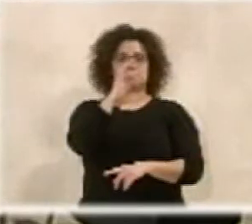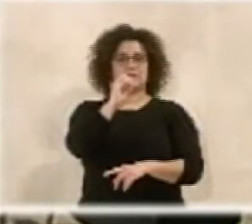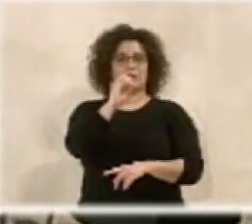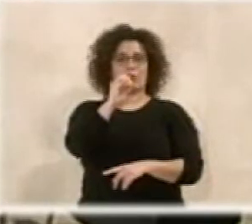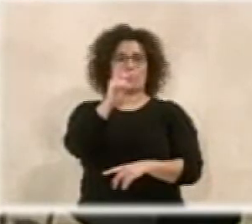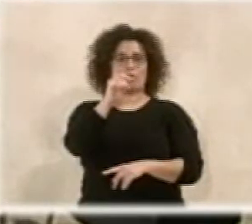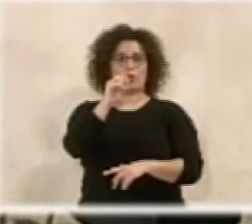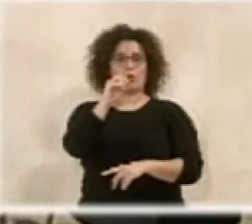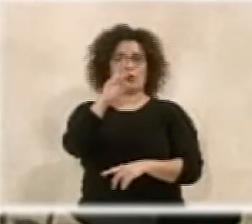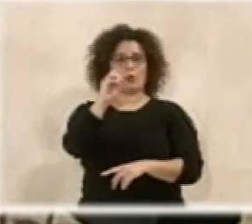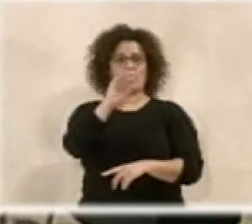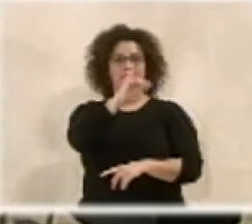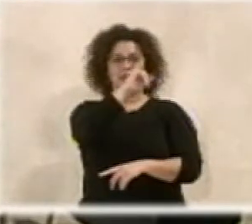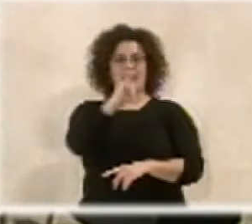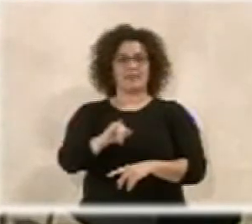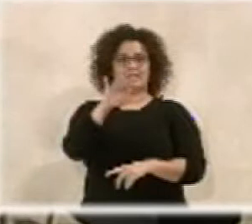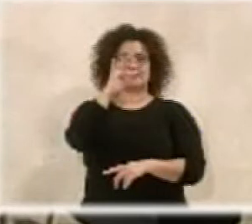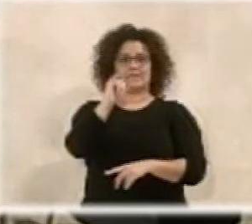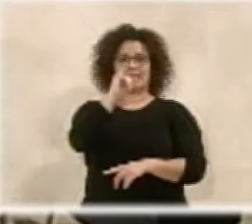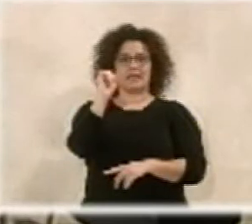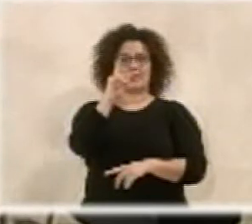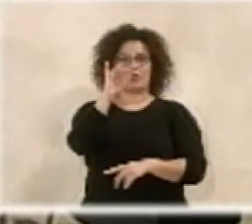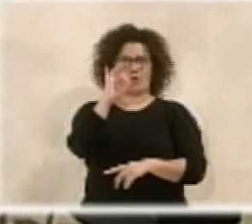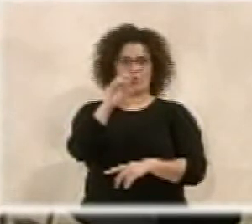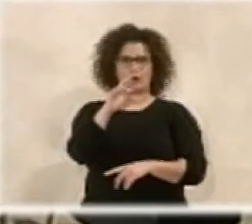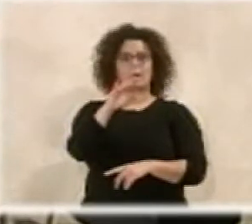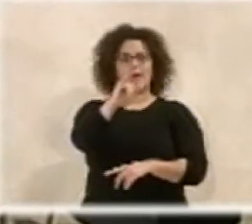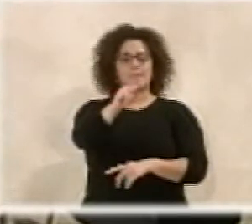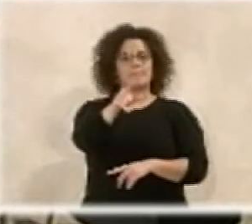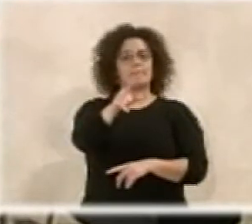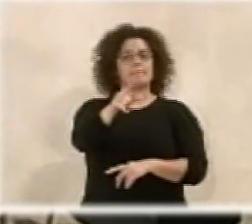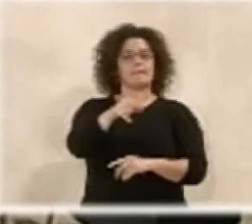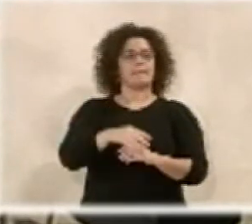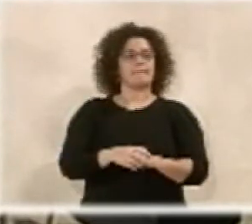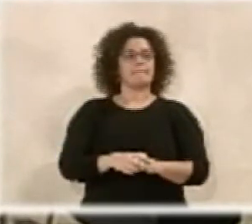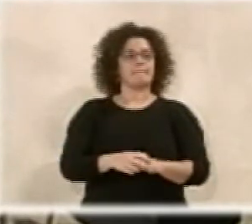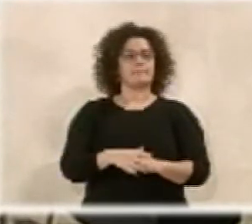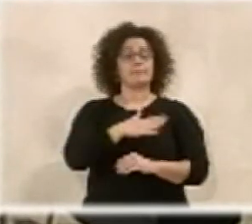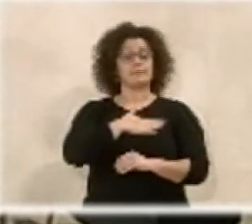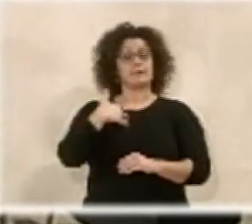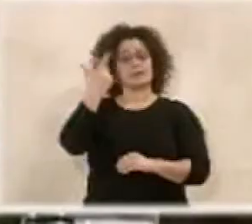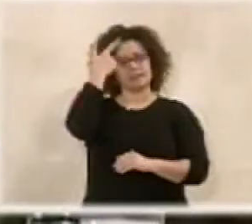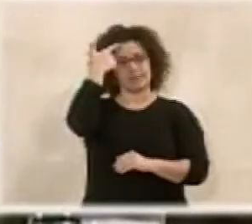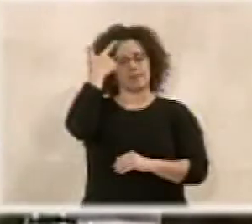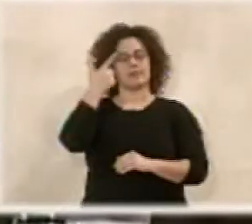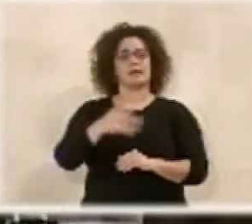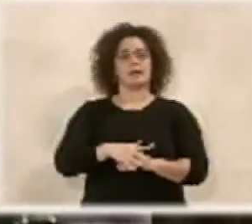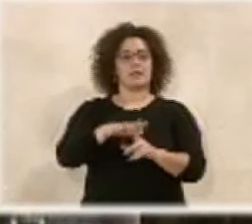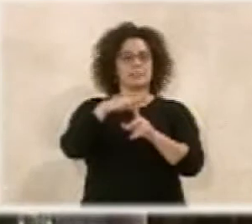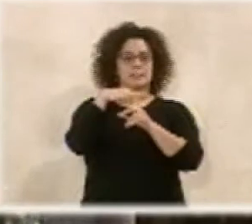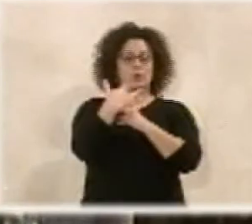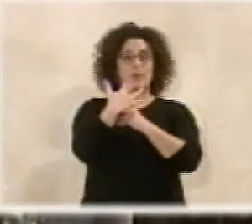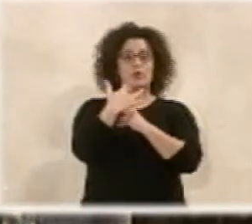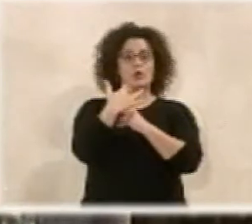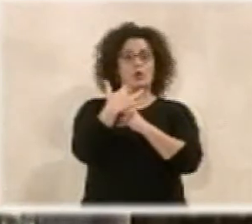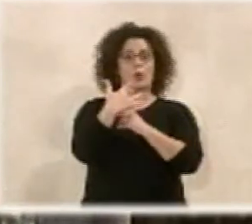Tejedor. No sé si está presente. Bueno, que es referida a la situación